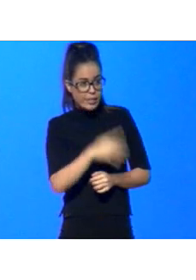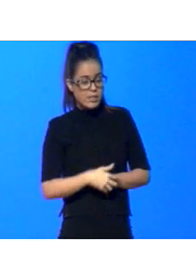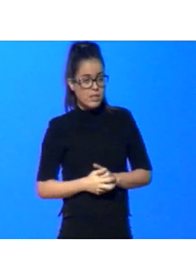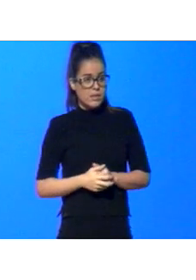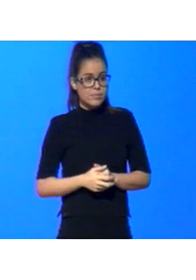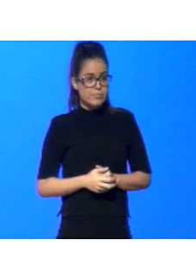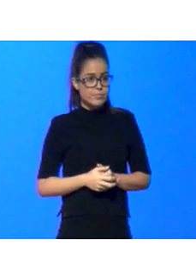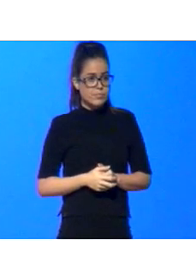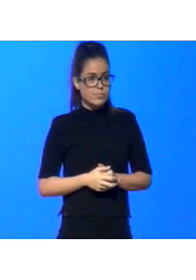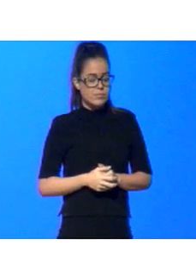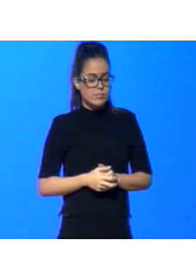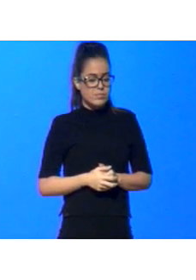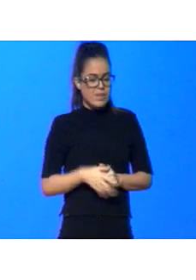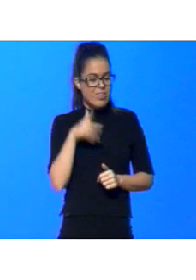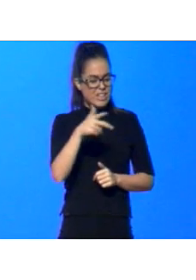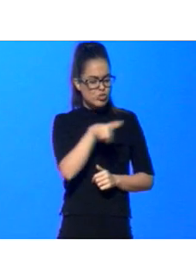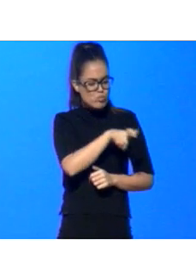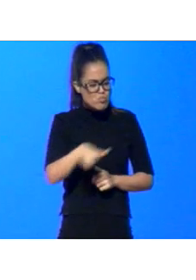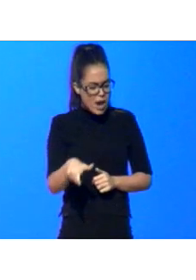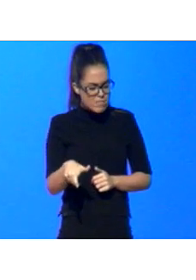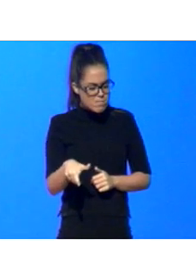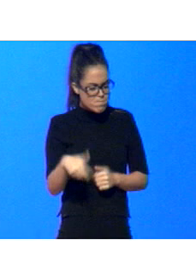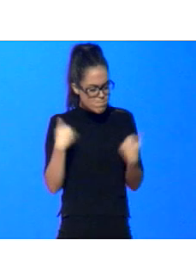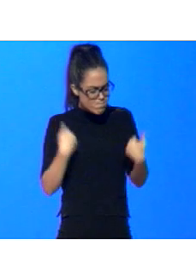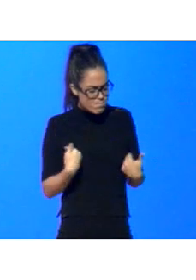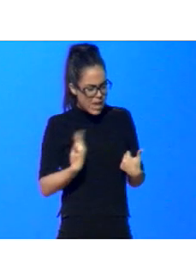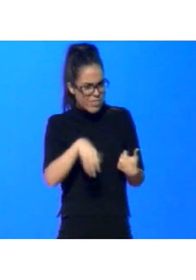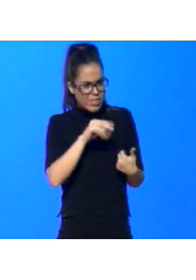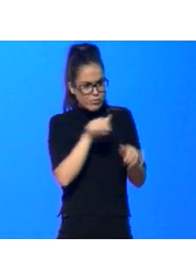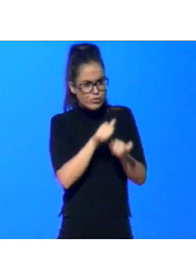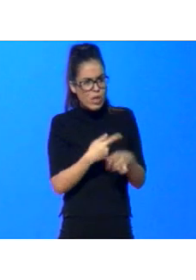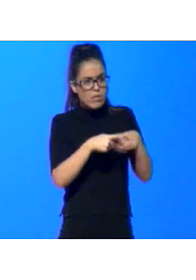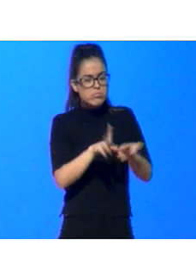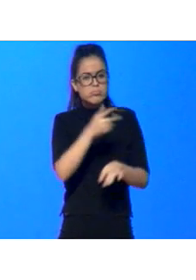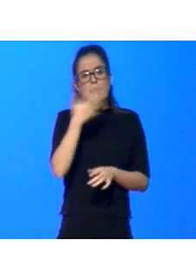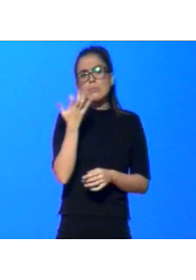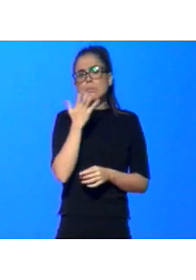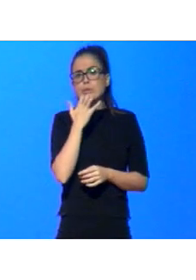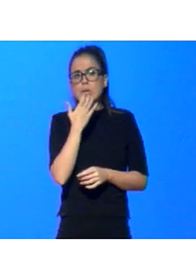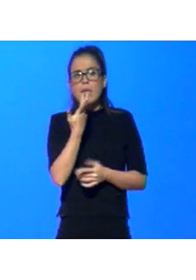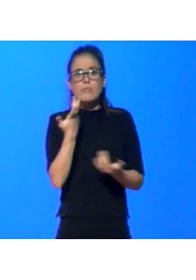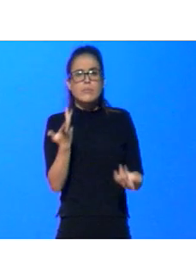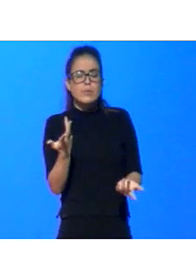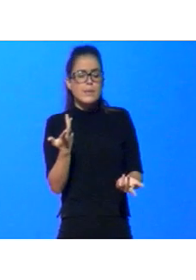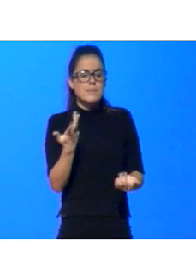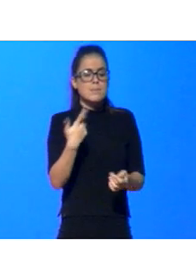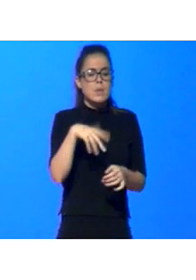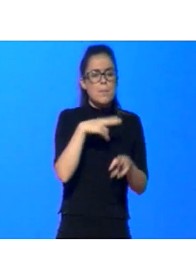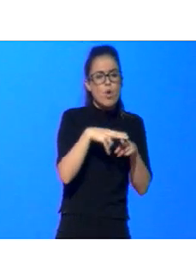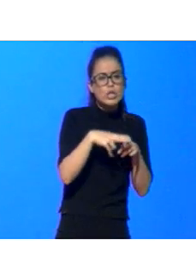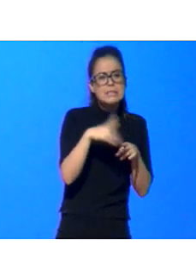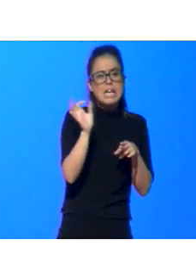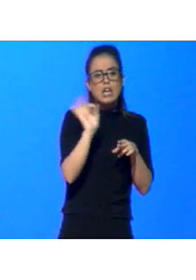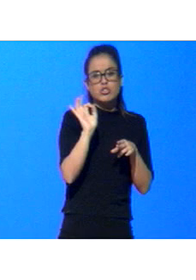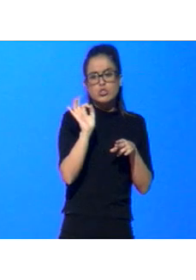distintas formas de entender los Derechos Humanos cuando abordamos cuestiones que tienen que ver con el contrato diferentes con políticas